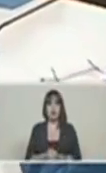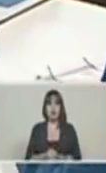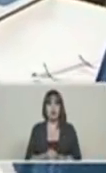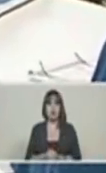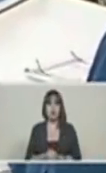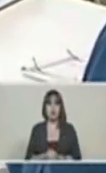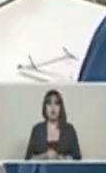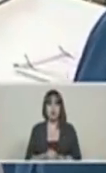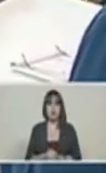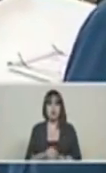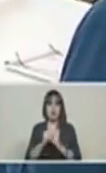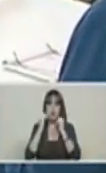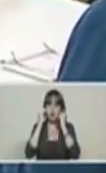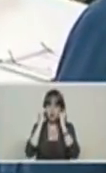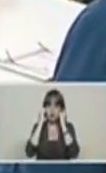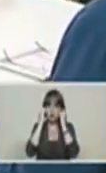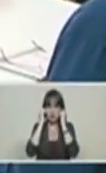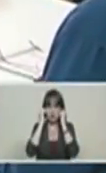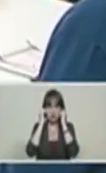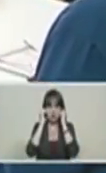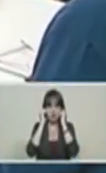Bueno, a esos venezolanos yo les digo bienvenidos.